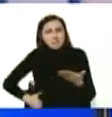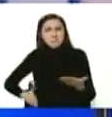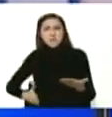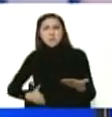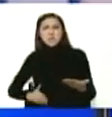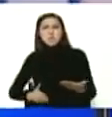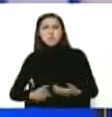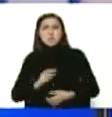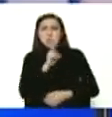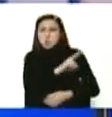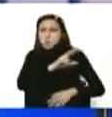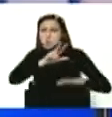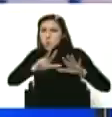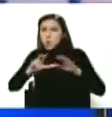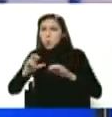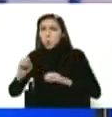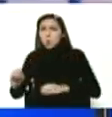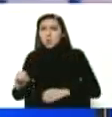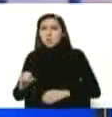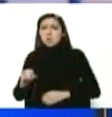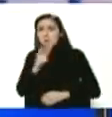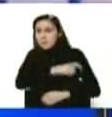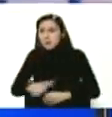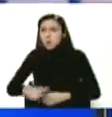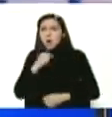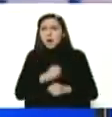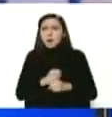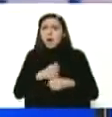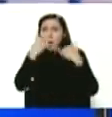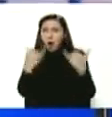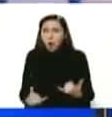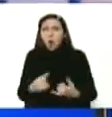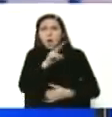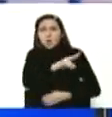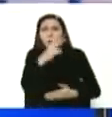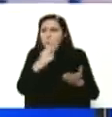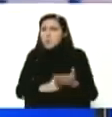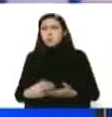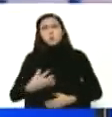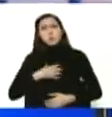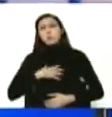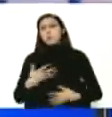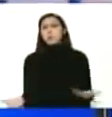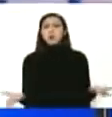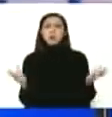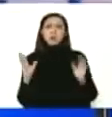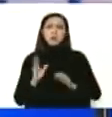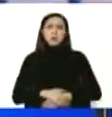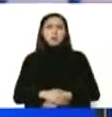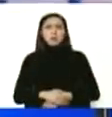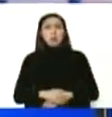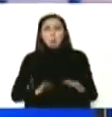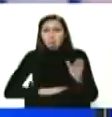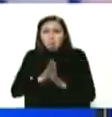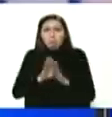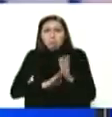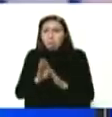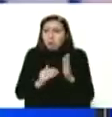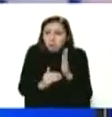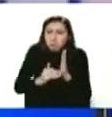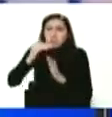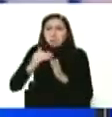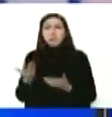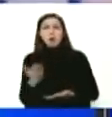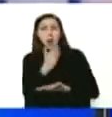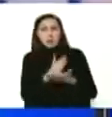de 280 trabajadores a 2.000. Un peso inaguantable. Y en vez de la producción crecer, la